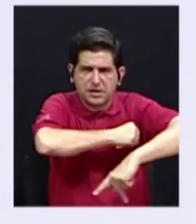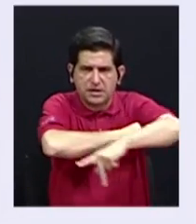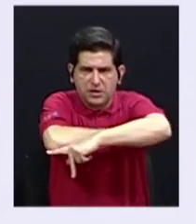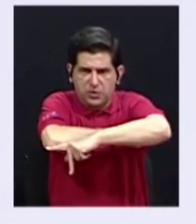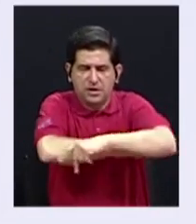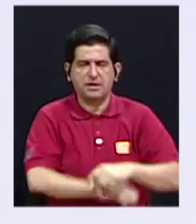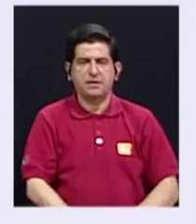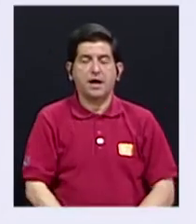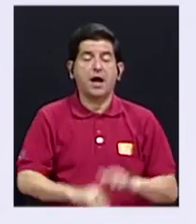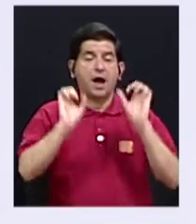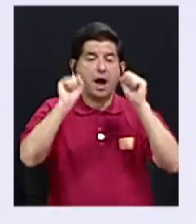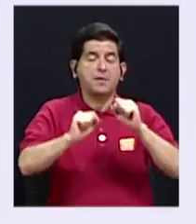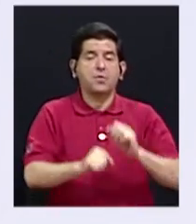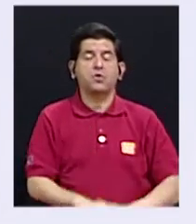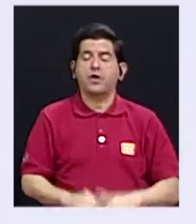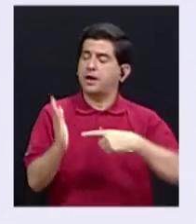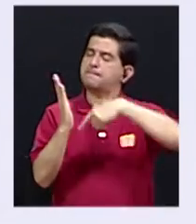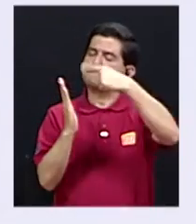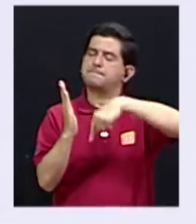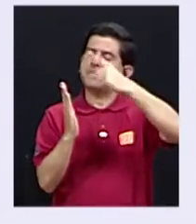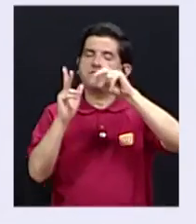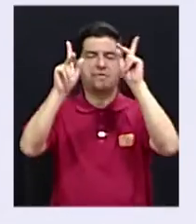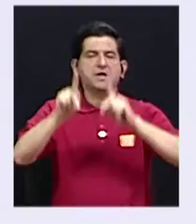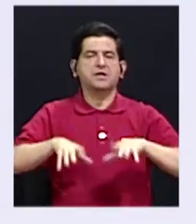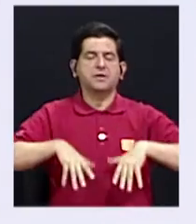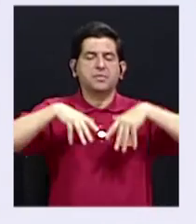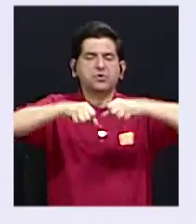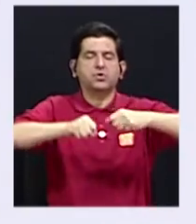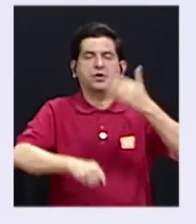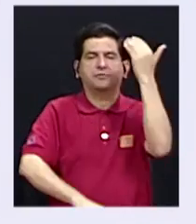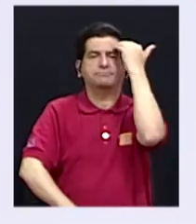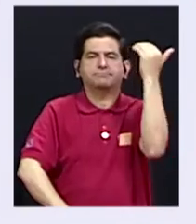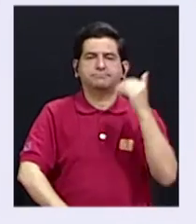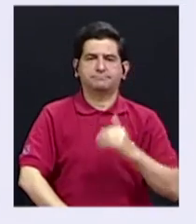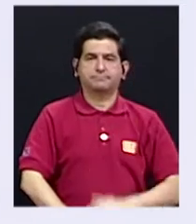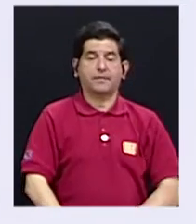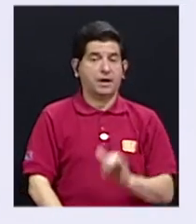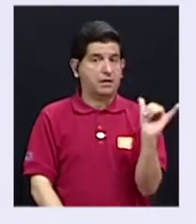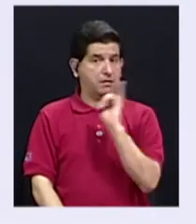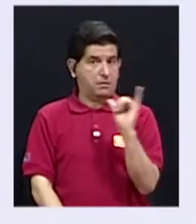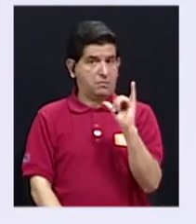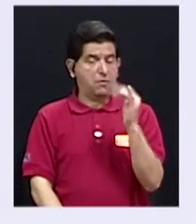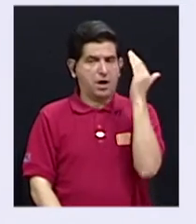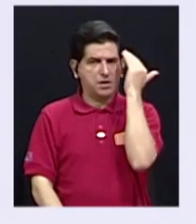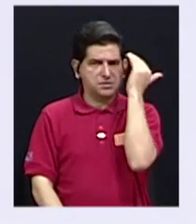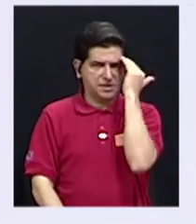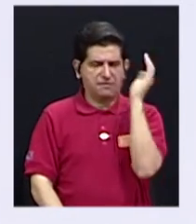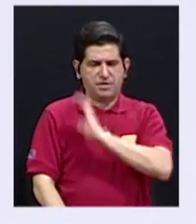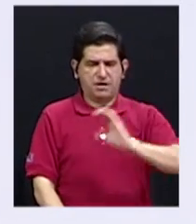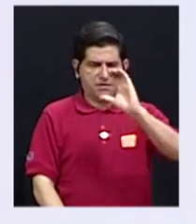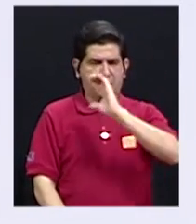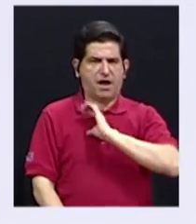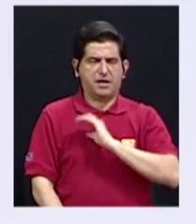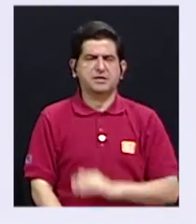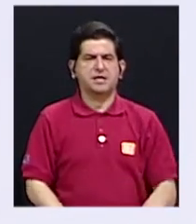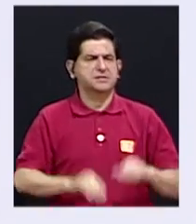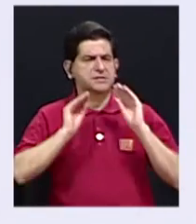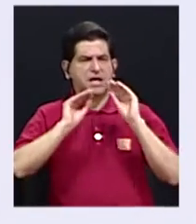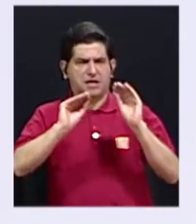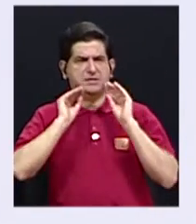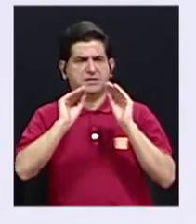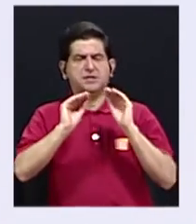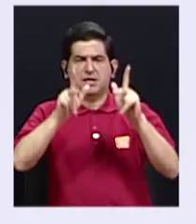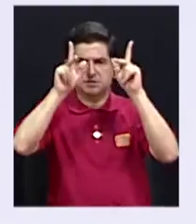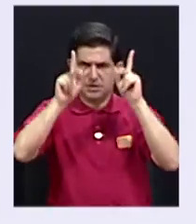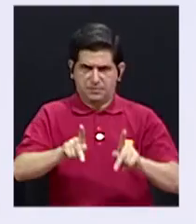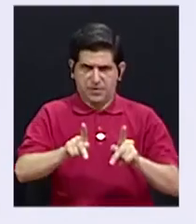de forma que se permite hacer un perfil de la persona grabada y también conocer algunas características académicas de